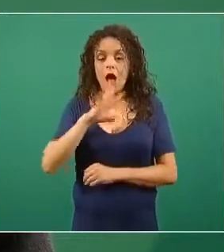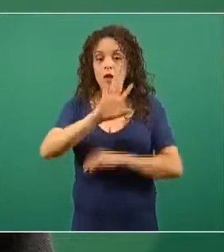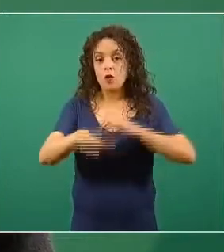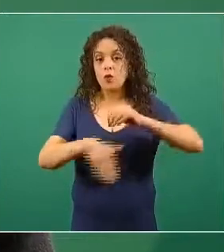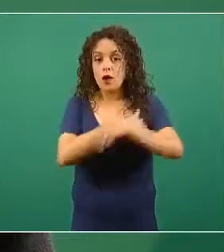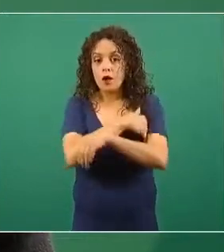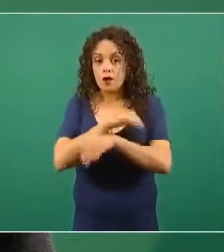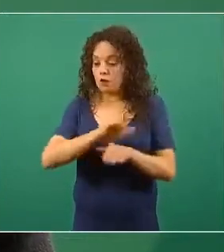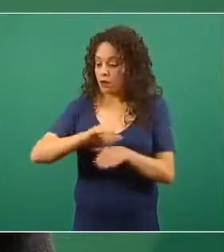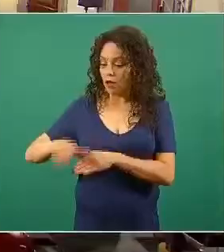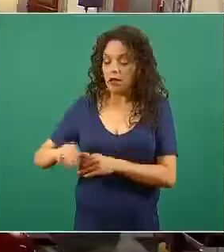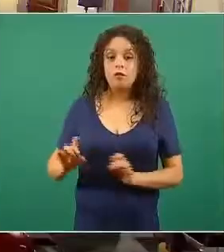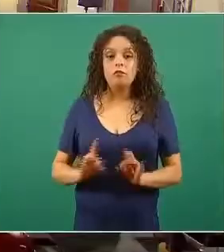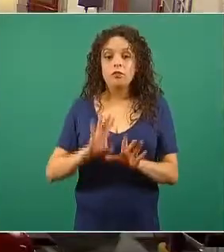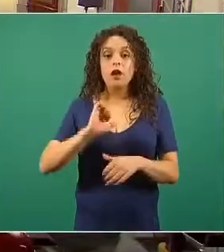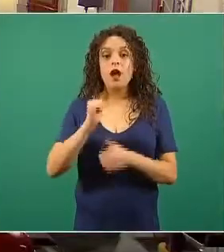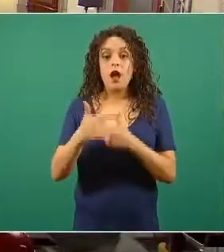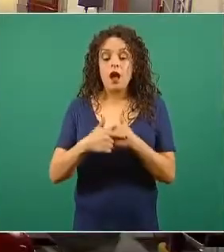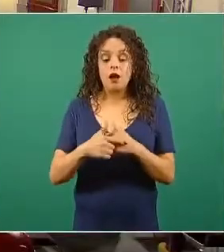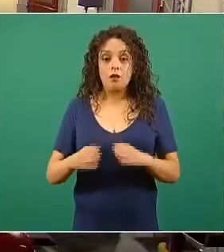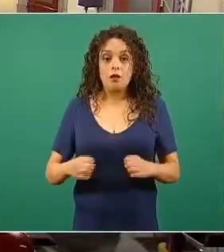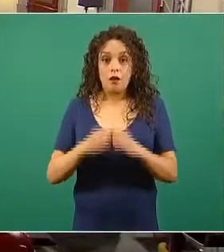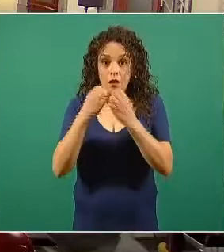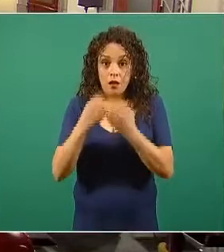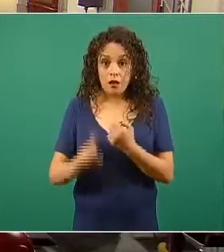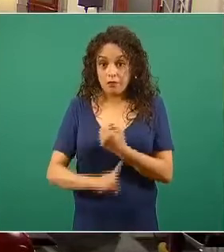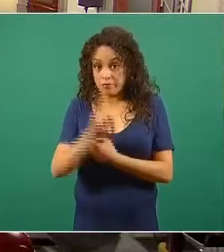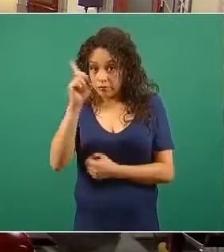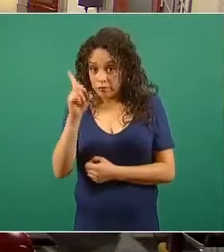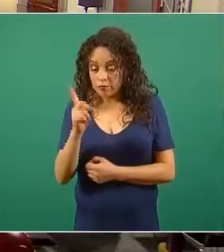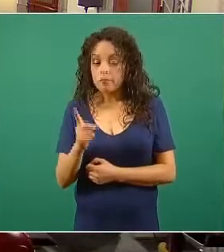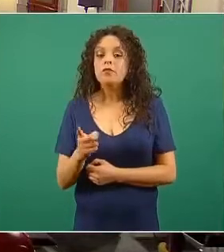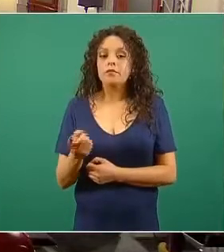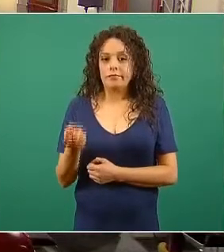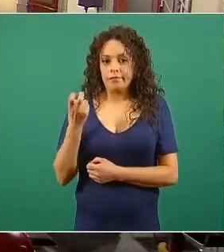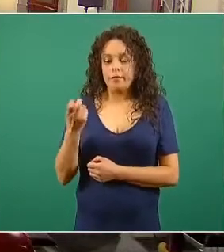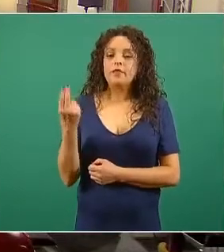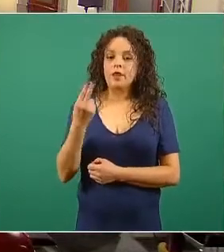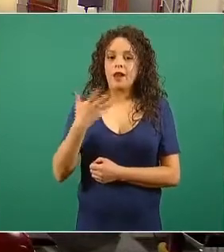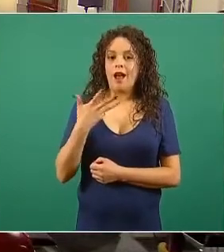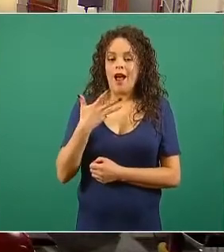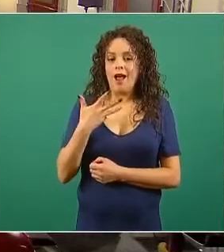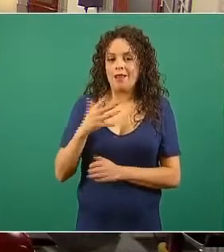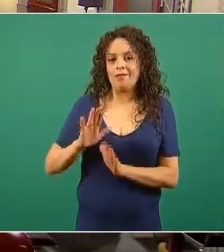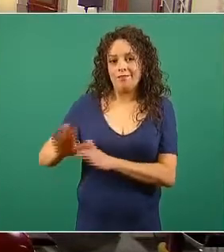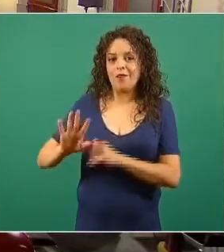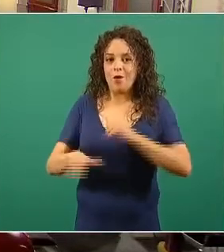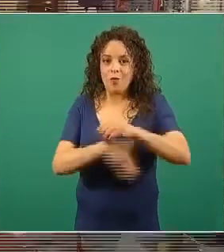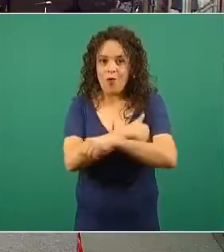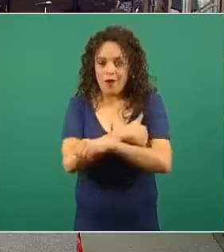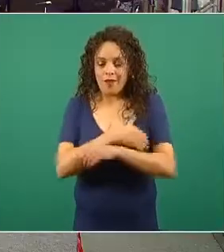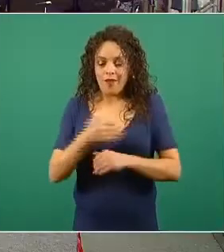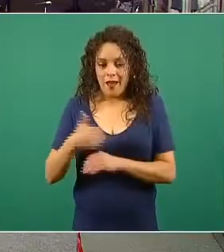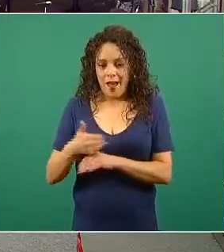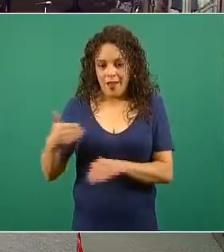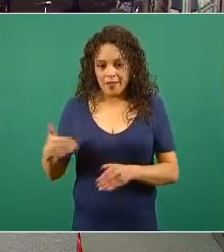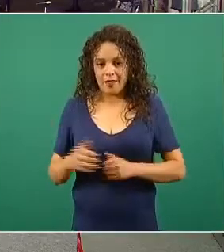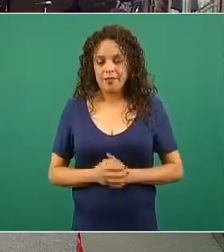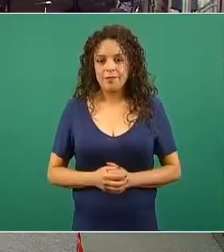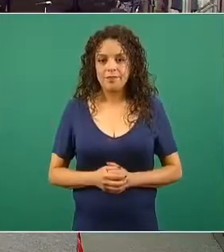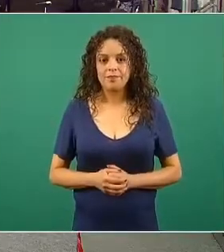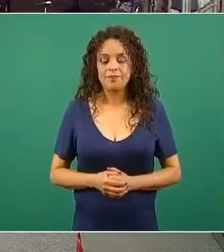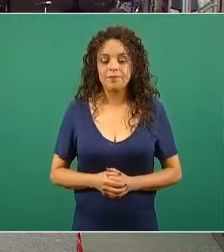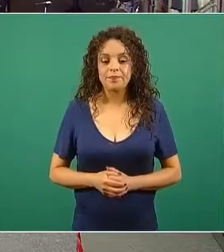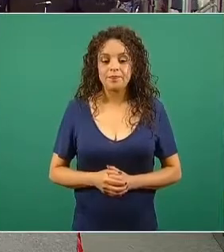para efectos de cualquier necesidad que se pudiera presentar durante la estrategia. Entonces, creo que de manera general estaremos dando la